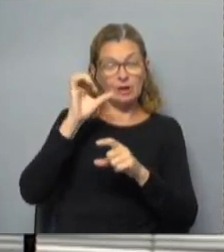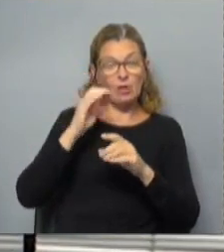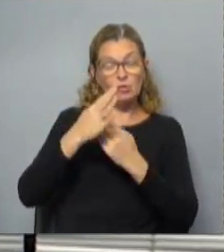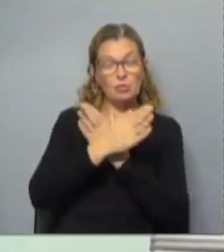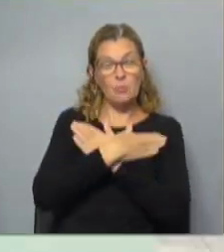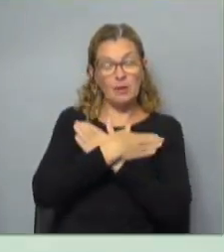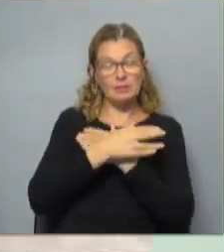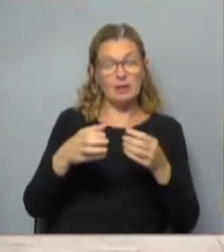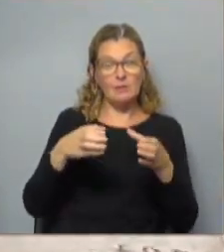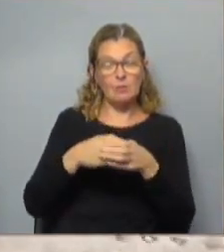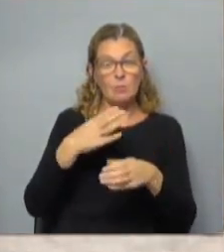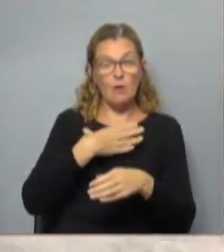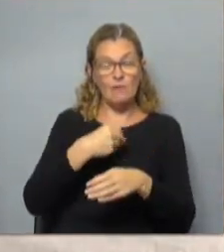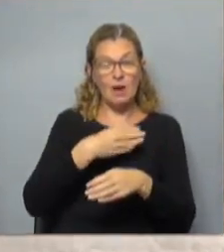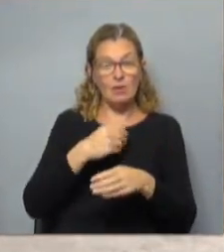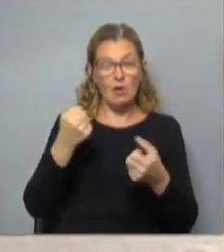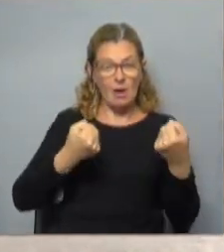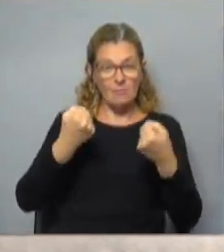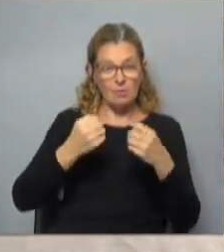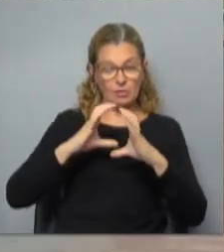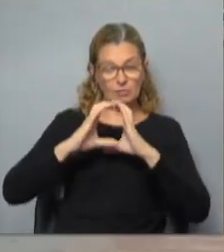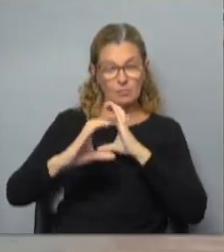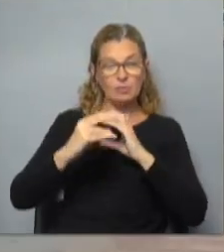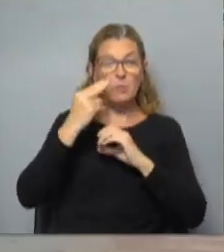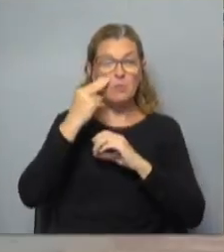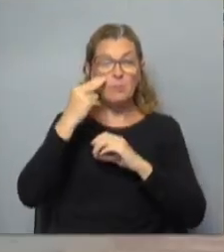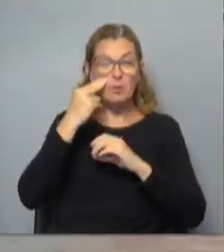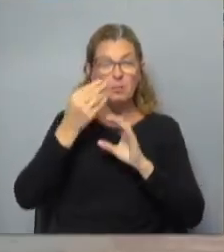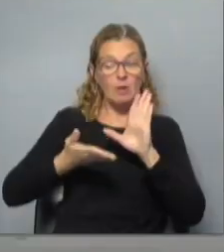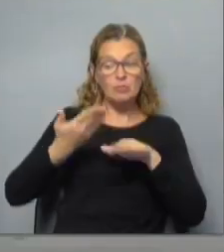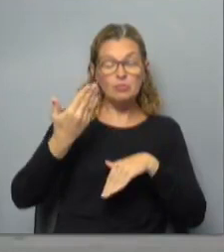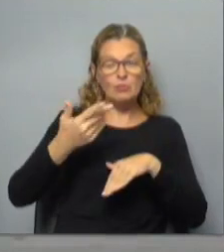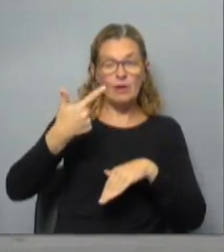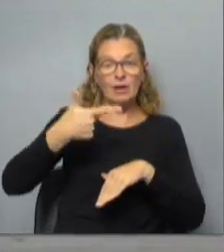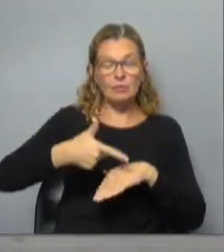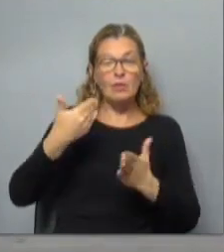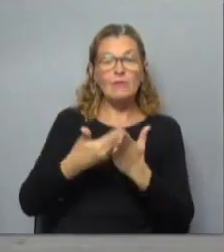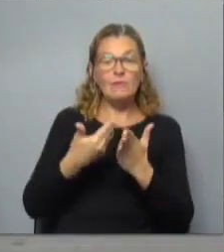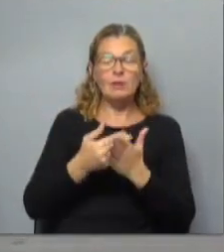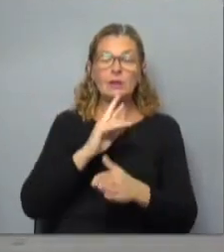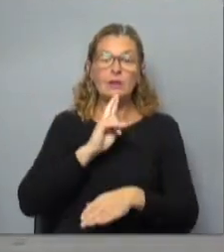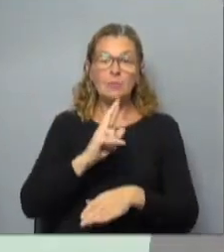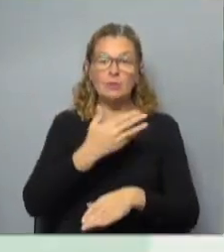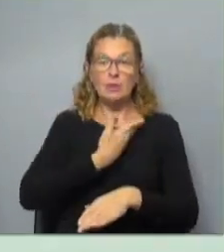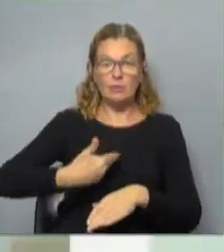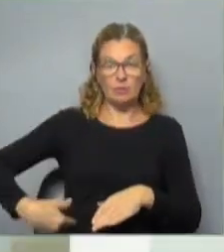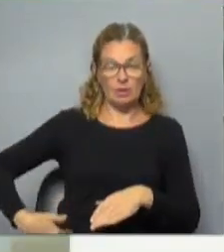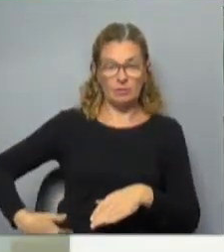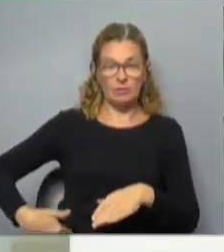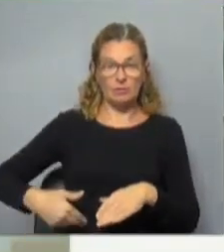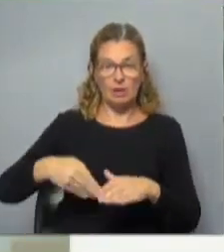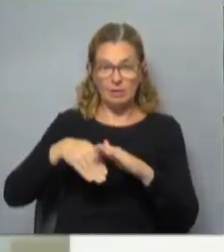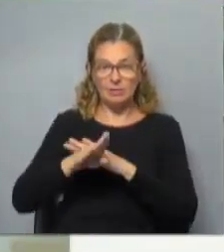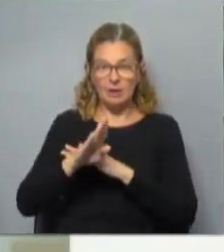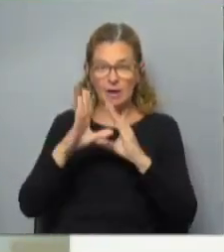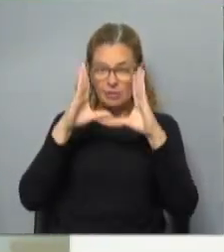partido nacional camioneros del transporte se declararon en conflicto por suba del gasoil y falta de respuesta del gobierno al tratamiento